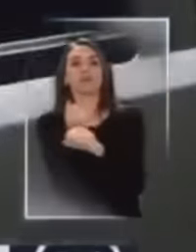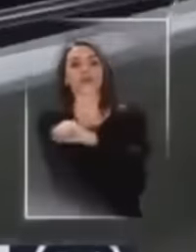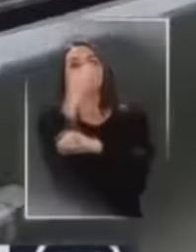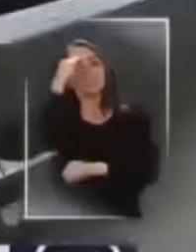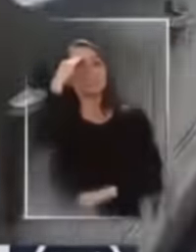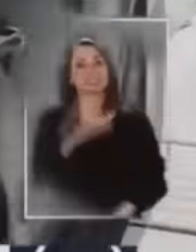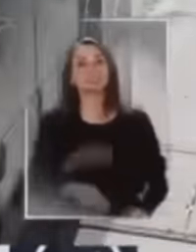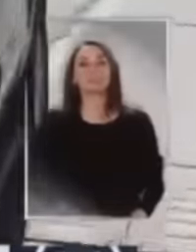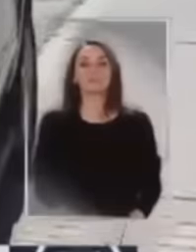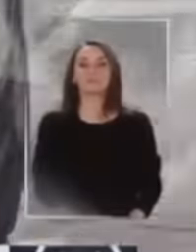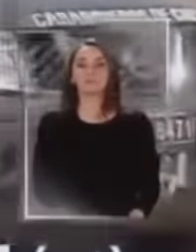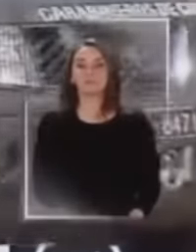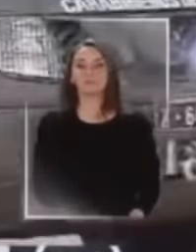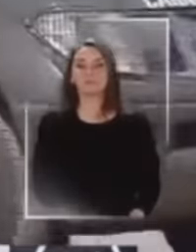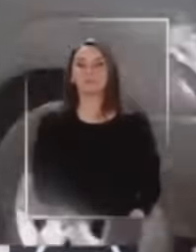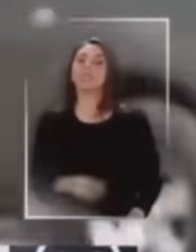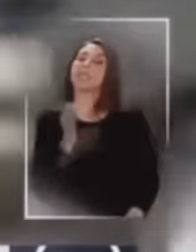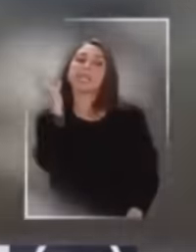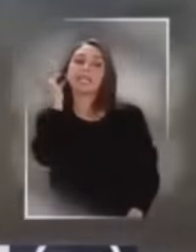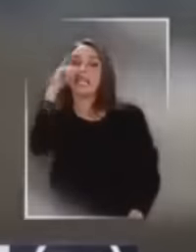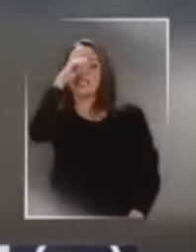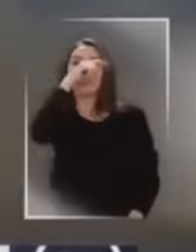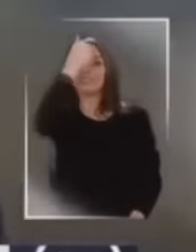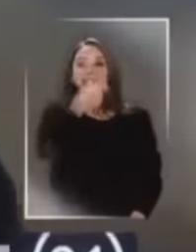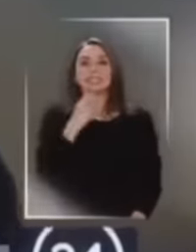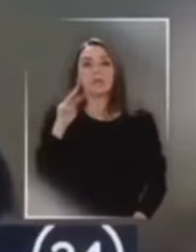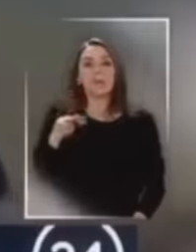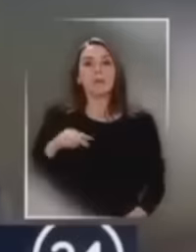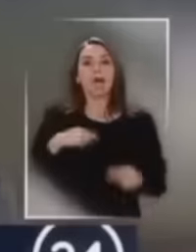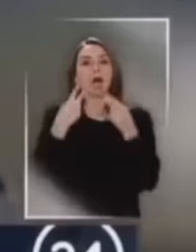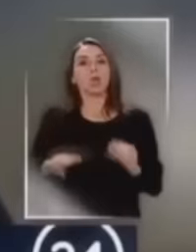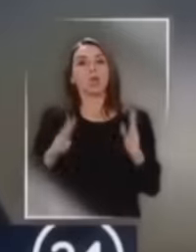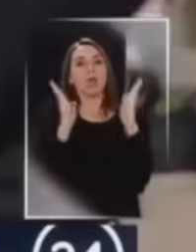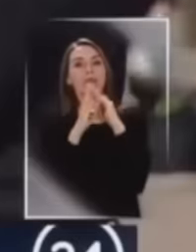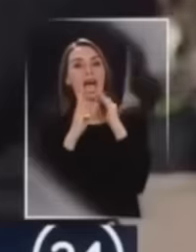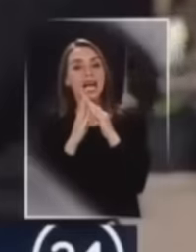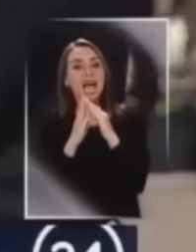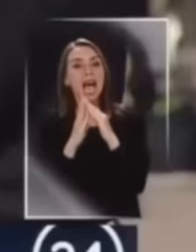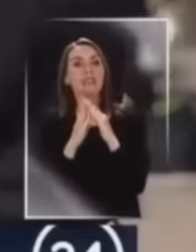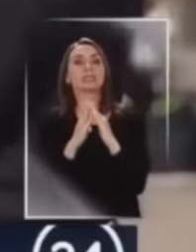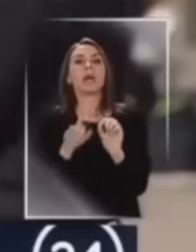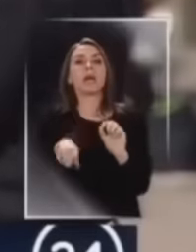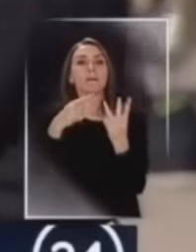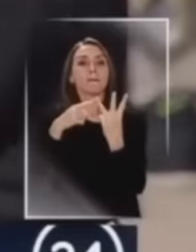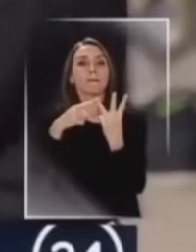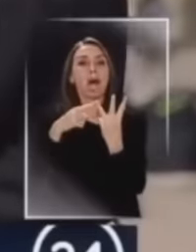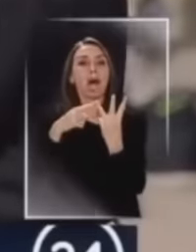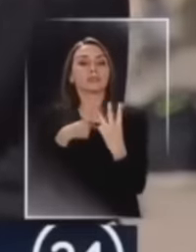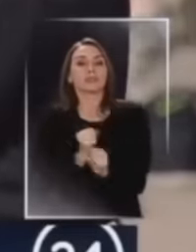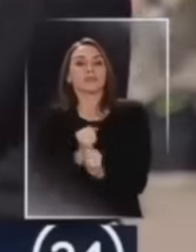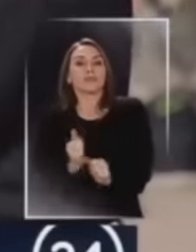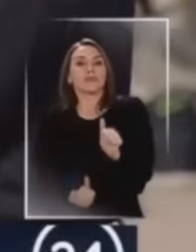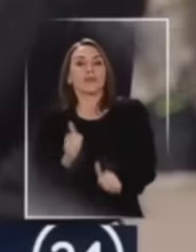Wow, amigo. Es difícil ser mamá, dueña de casa y más encima desarrollar esta profesión,